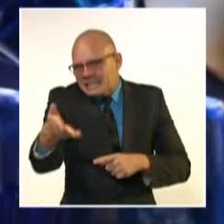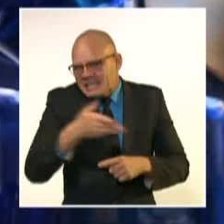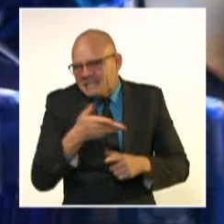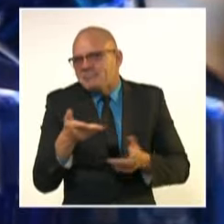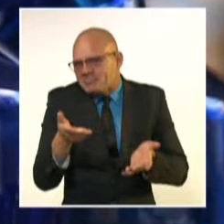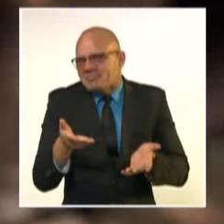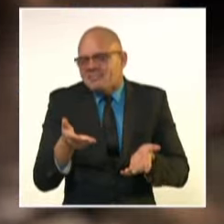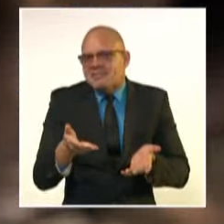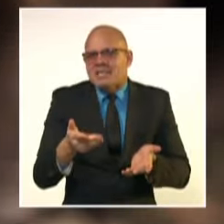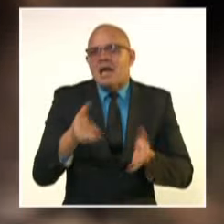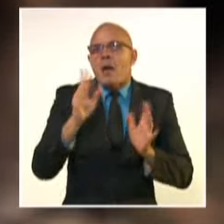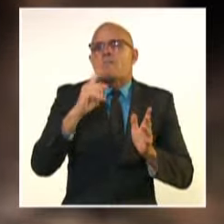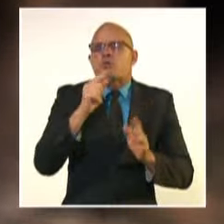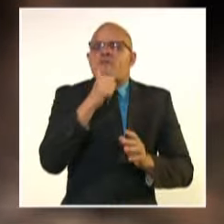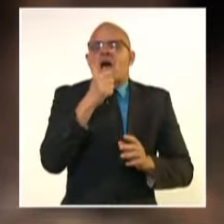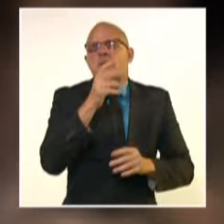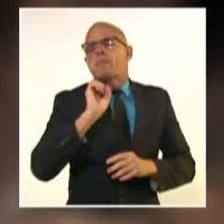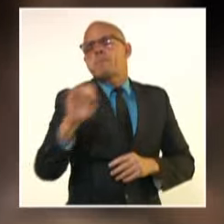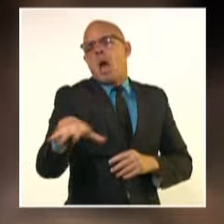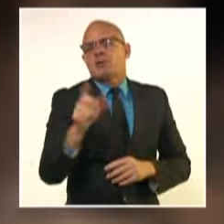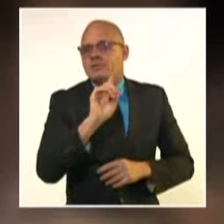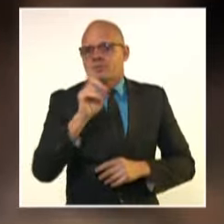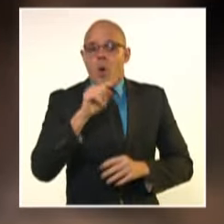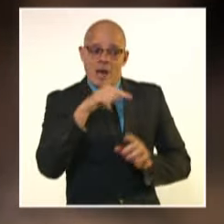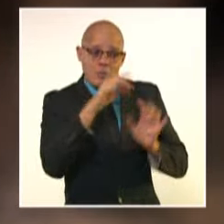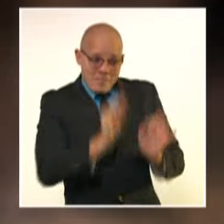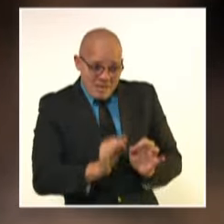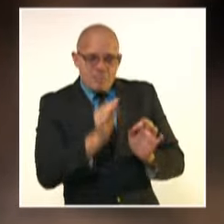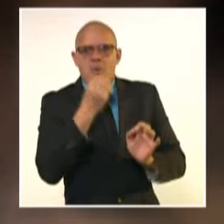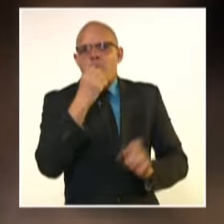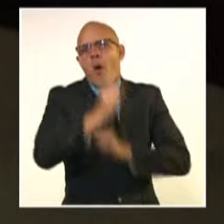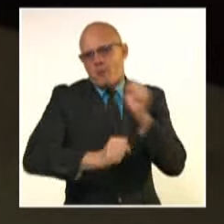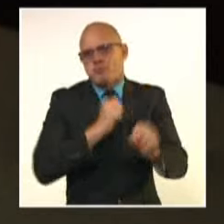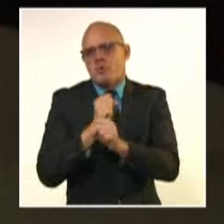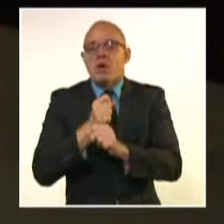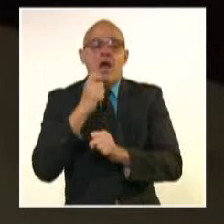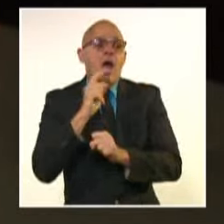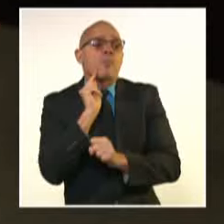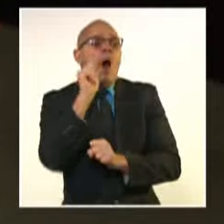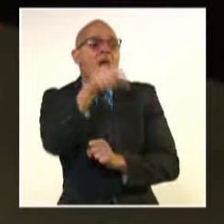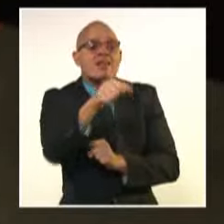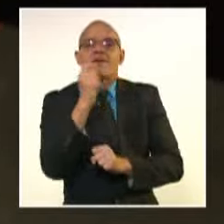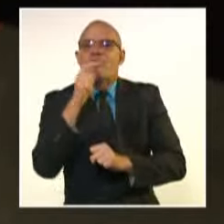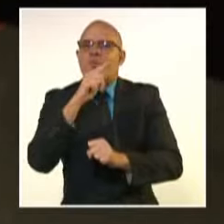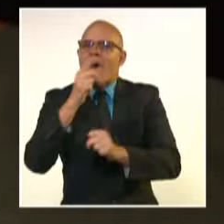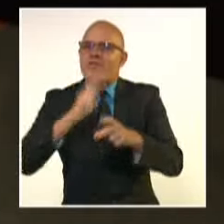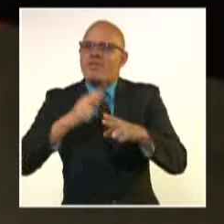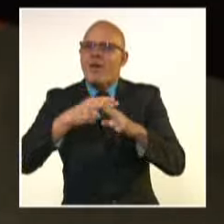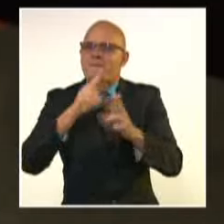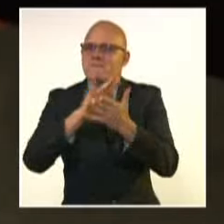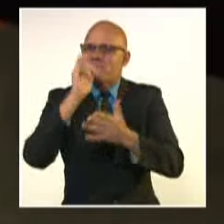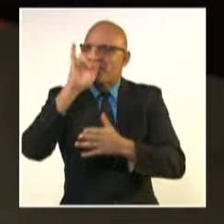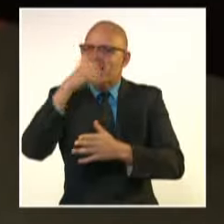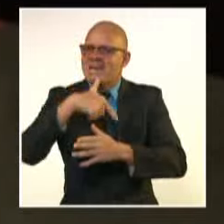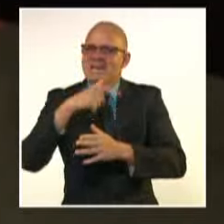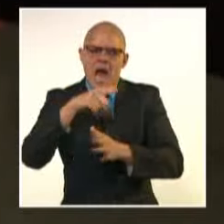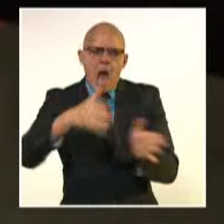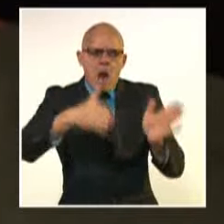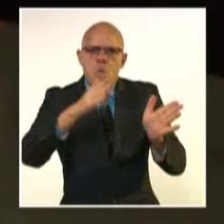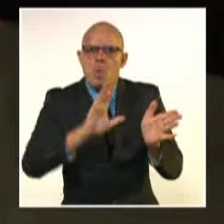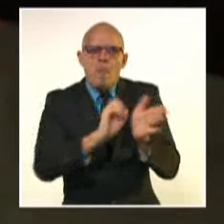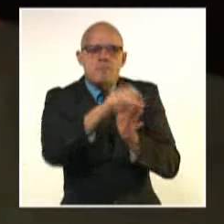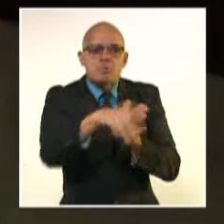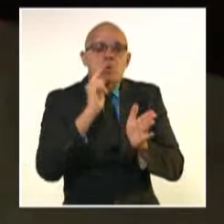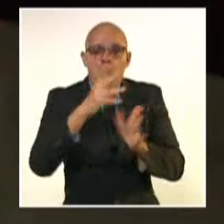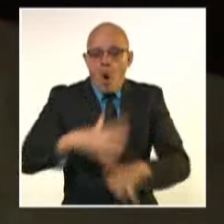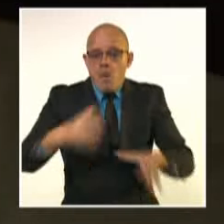los basureros, sino que llevándolo a espacios como este, como La Mina, se convierte en el inicio, en la génesis de un nuevo ciclo, le damos una nueva